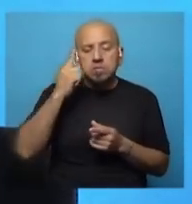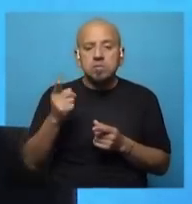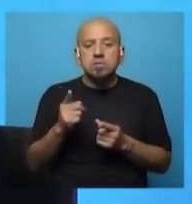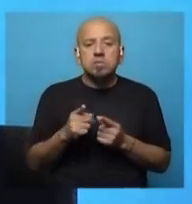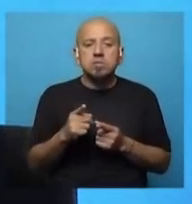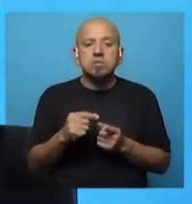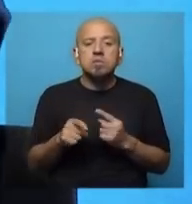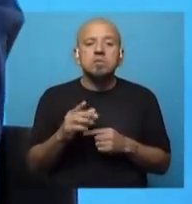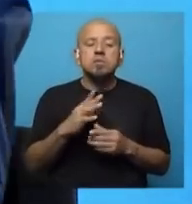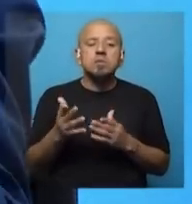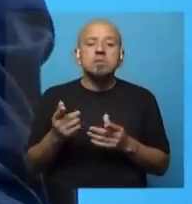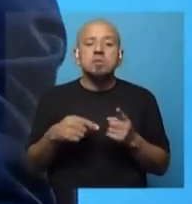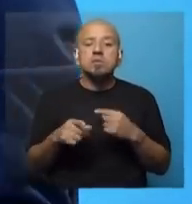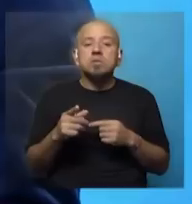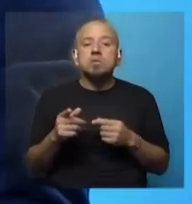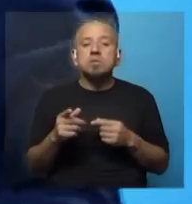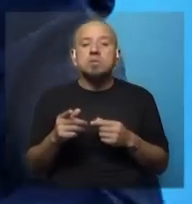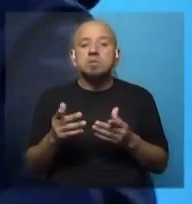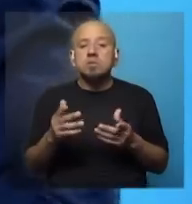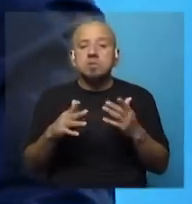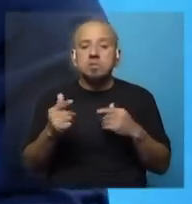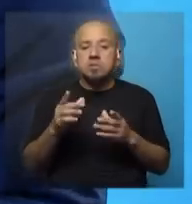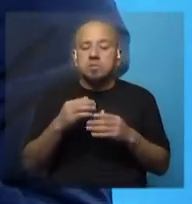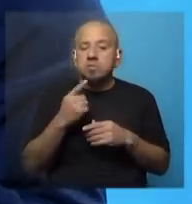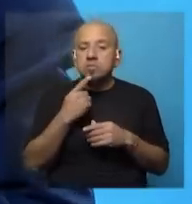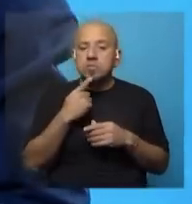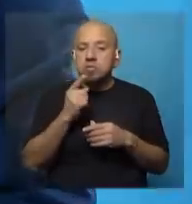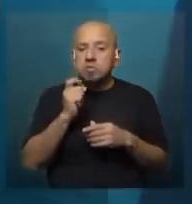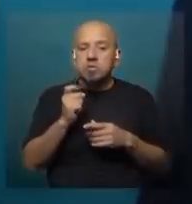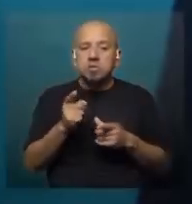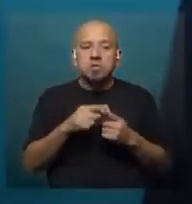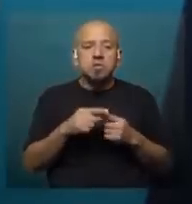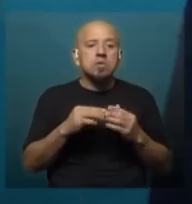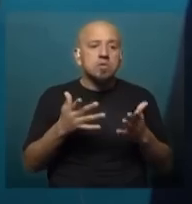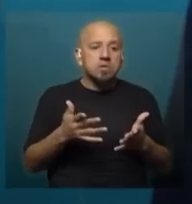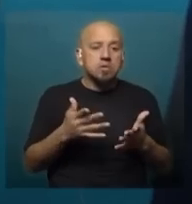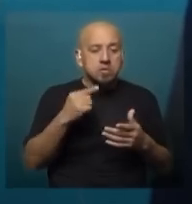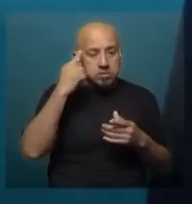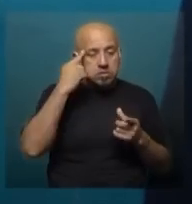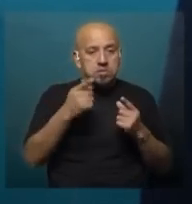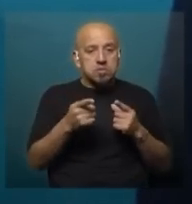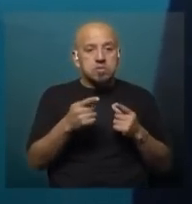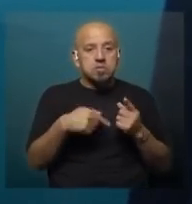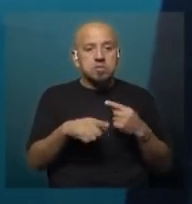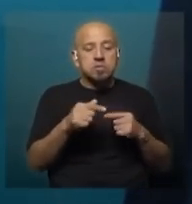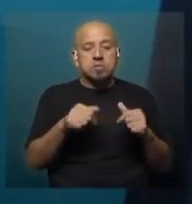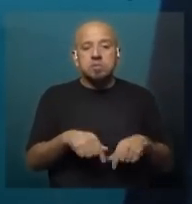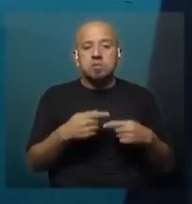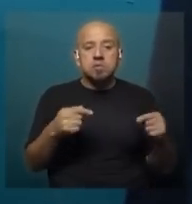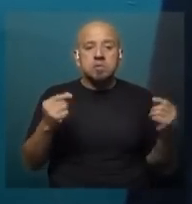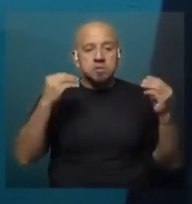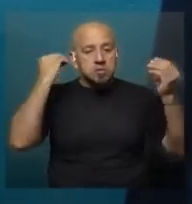situación y le genera alguna expectativa Colorado haya esa preocupación por supuesto me parece razonable yo he escuchado en estos días